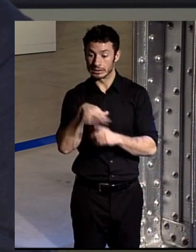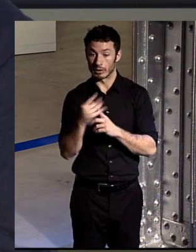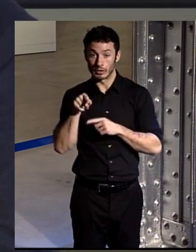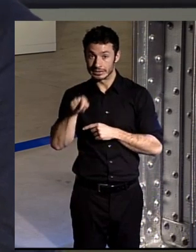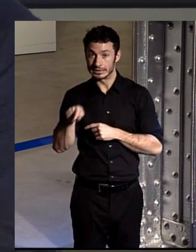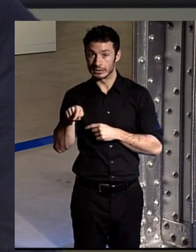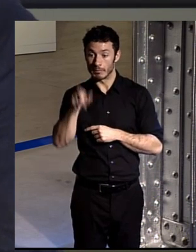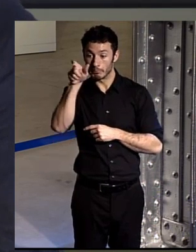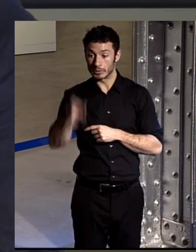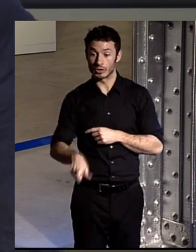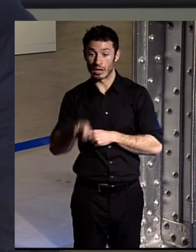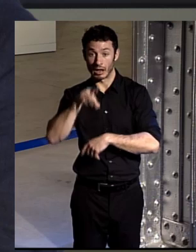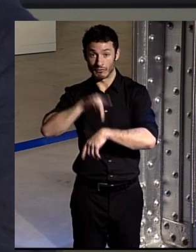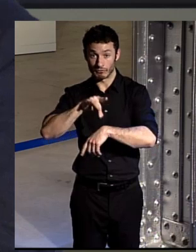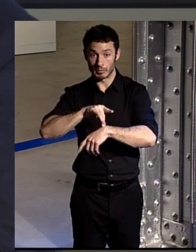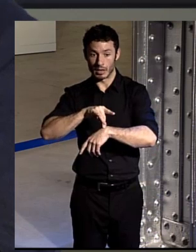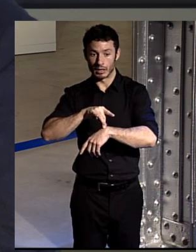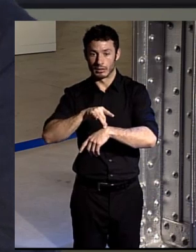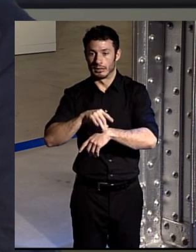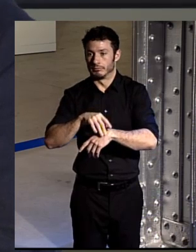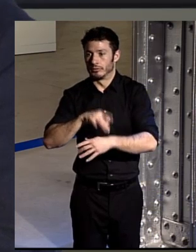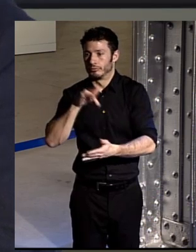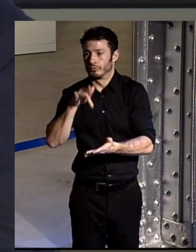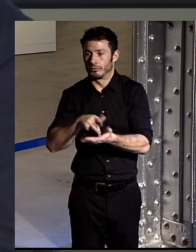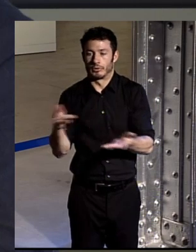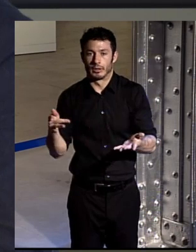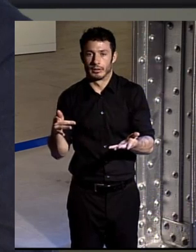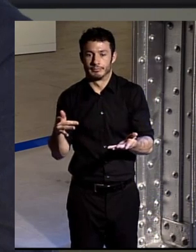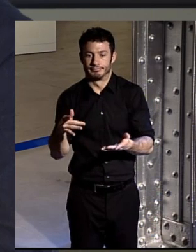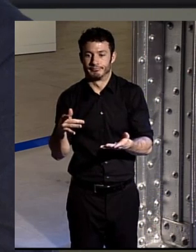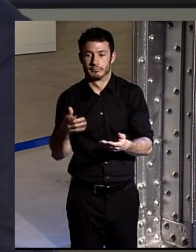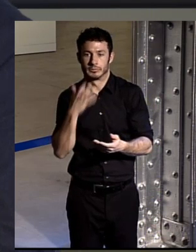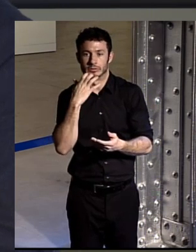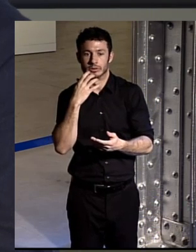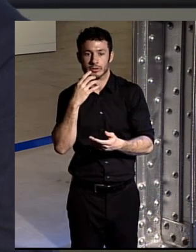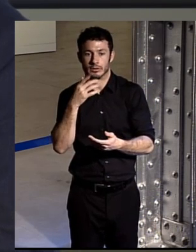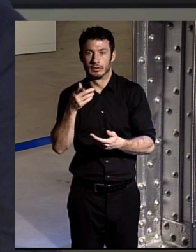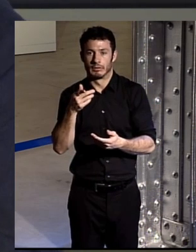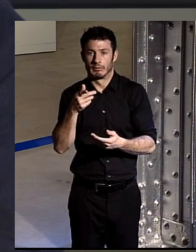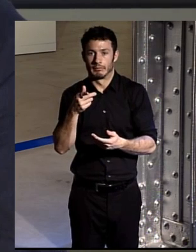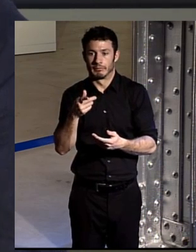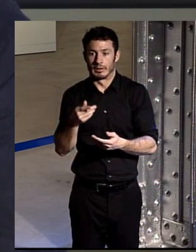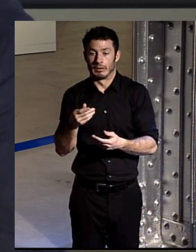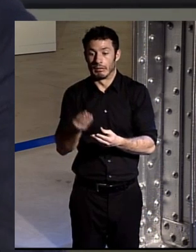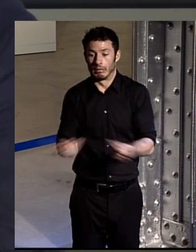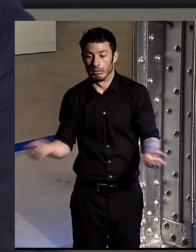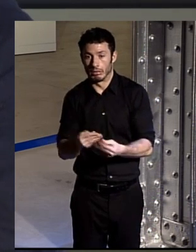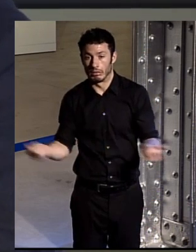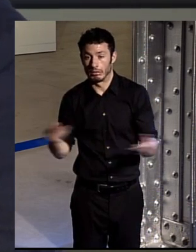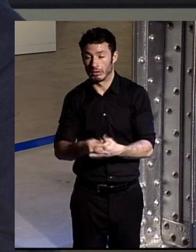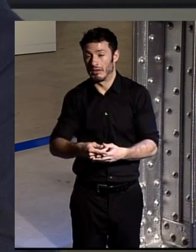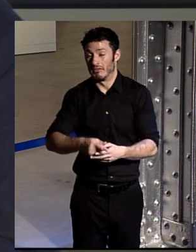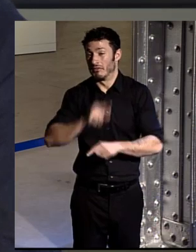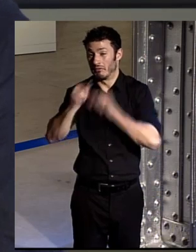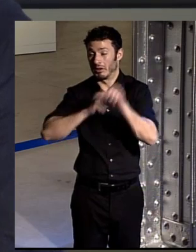persona infectada que libera virus cuando tiene este tipo de infecciones está liberando cientos de miles de millones de partículas.